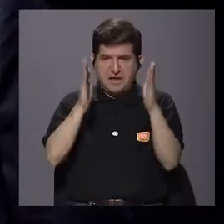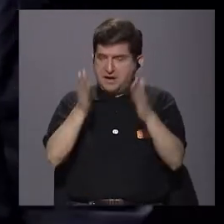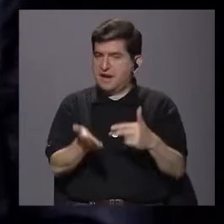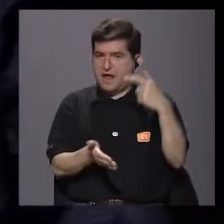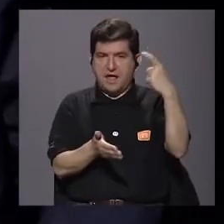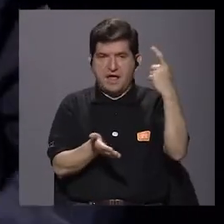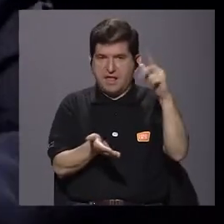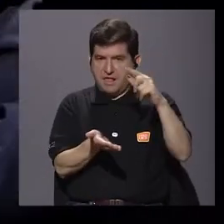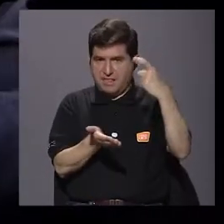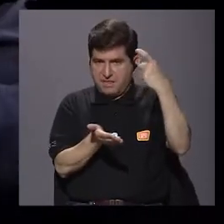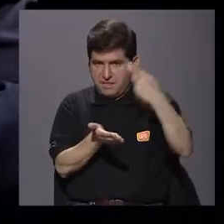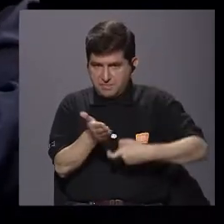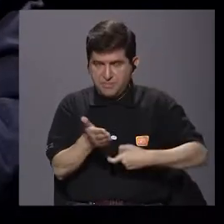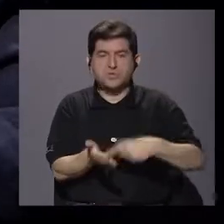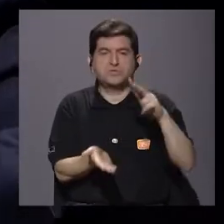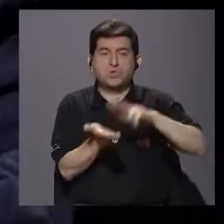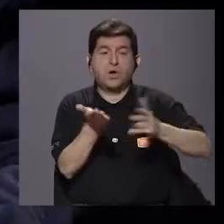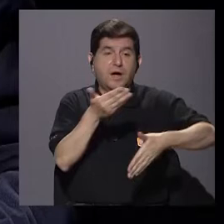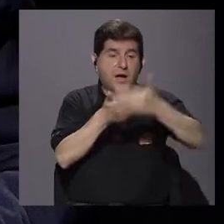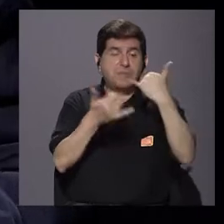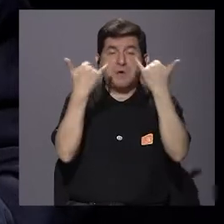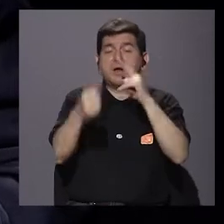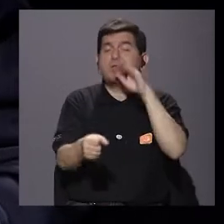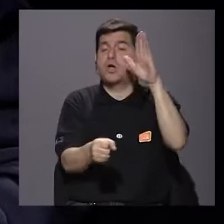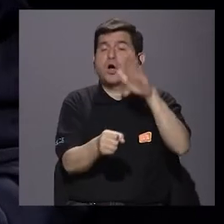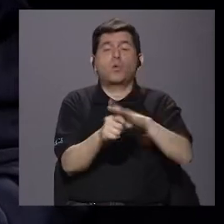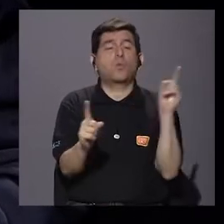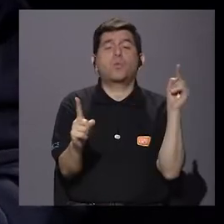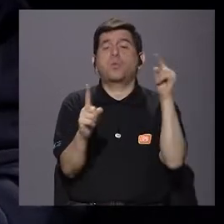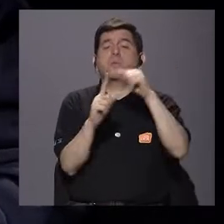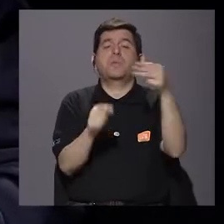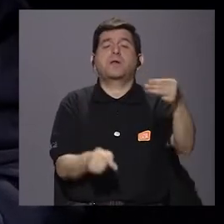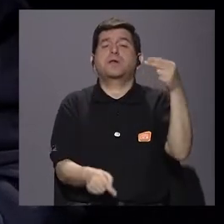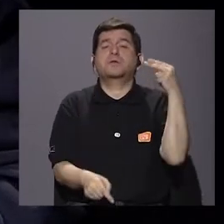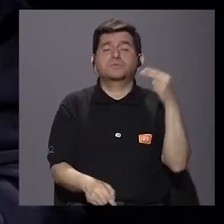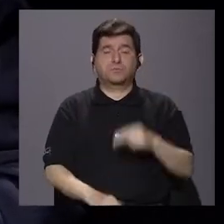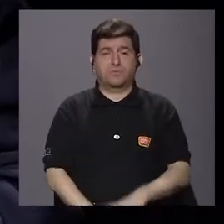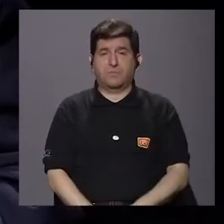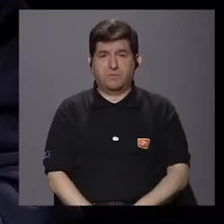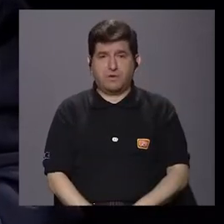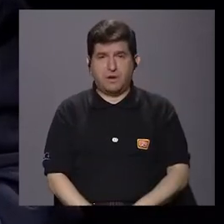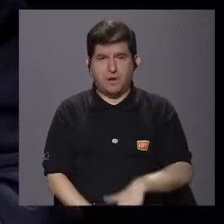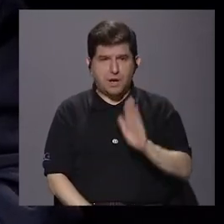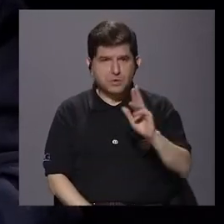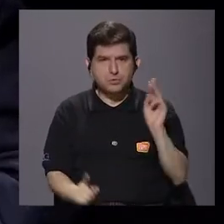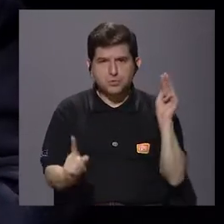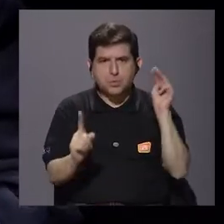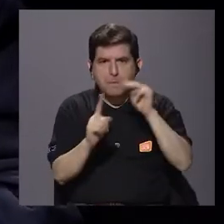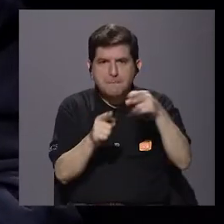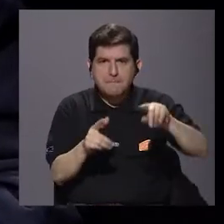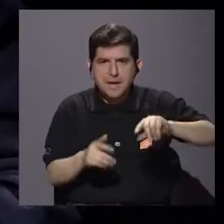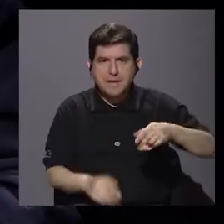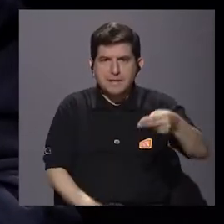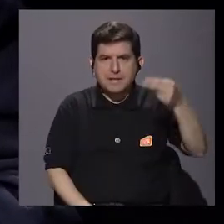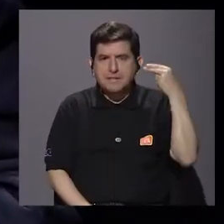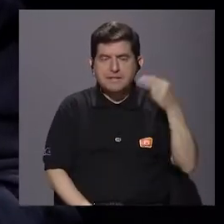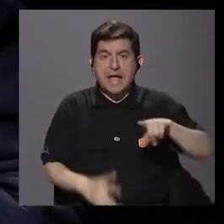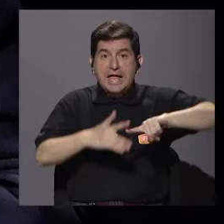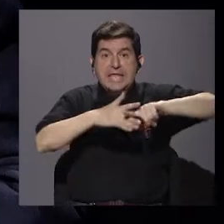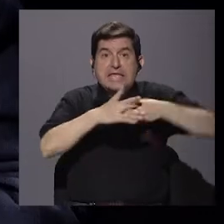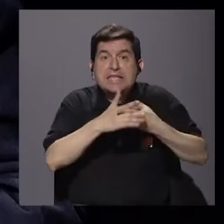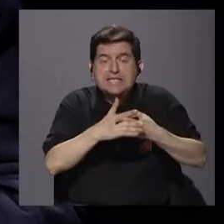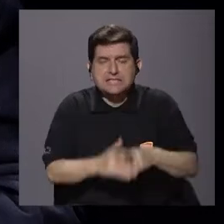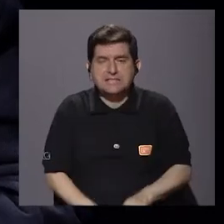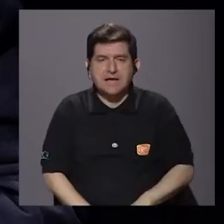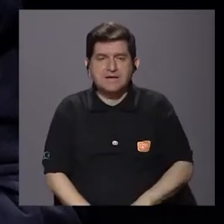aprobado sientan como que ya cumplieron su misión histórica y su misión histórica está comenzando apenas